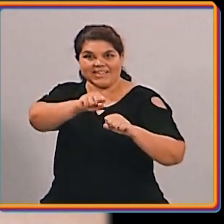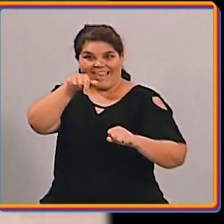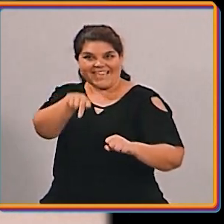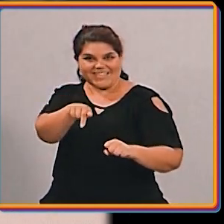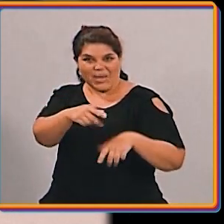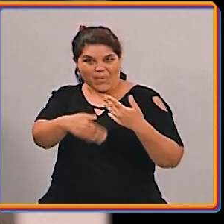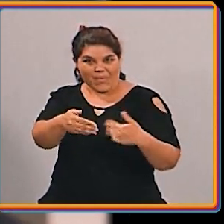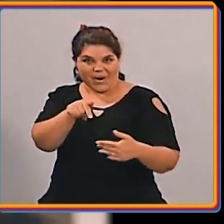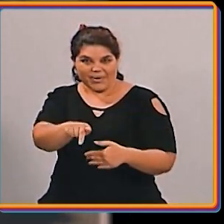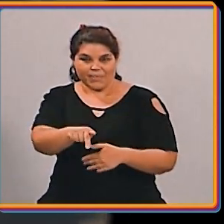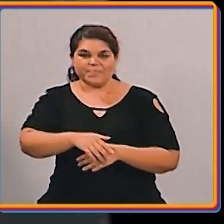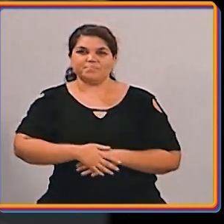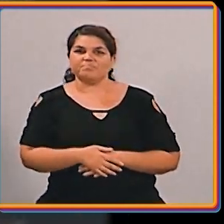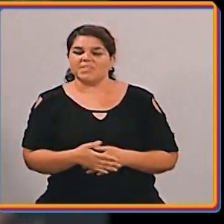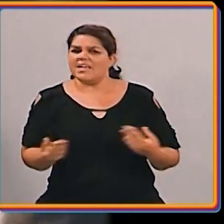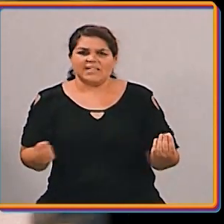King of Tokyo.